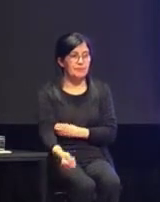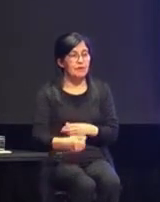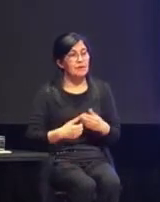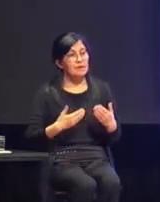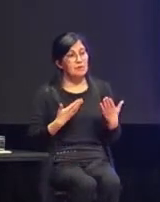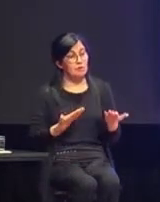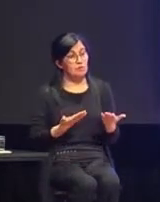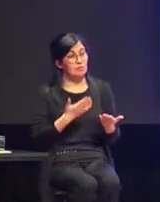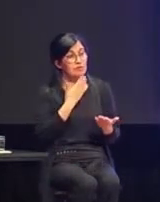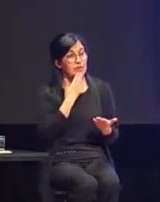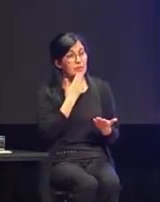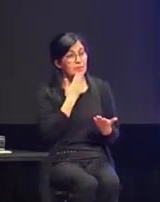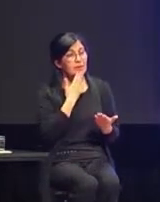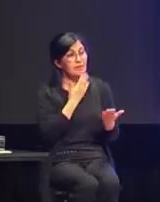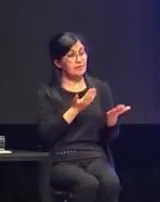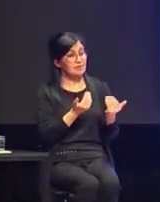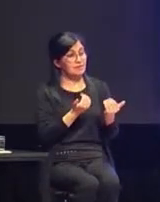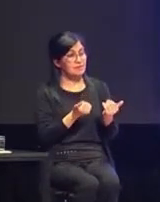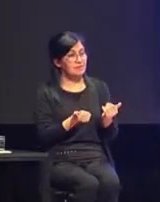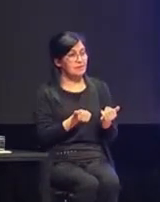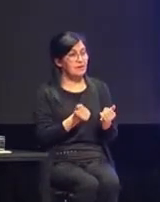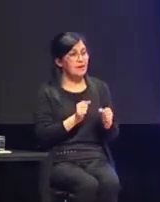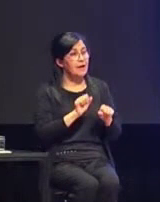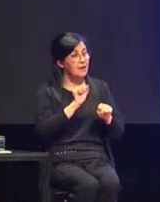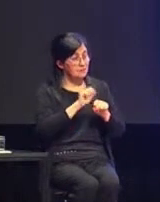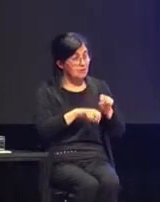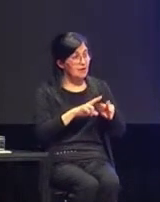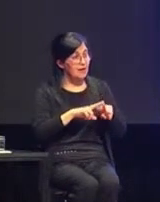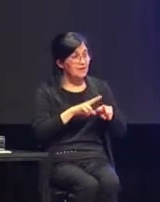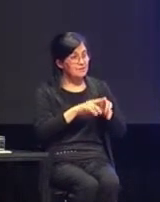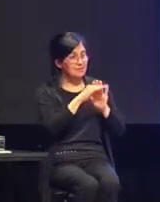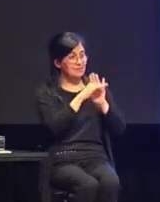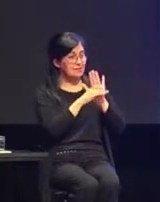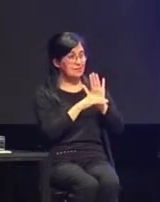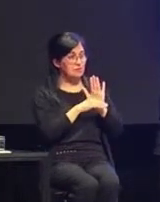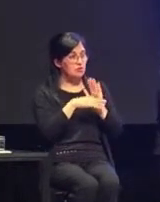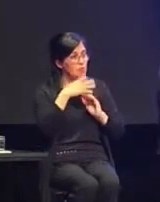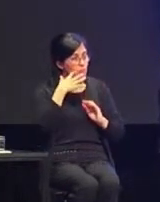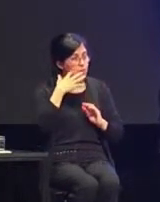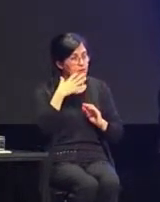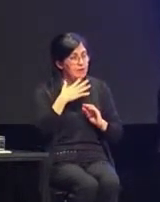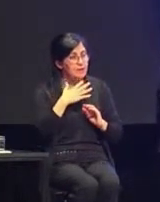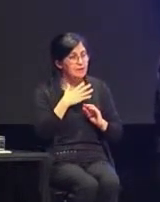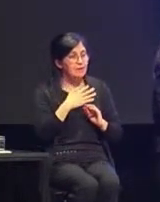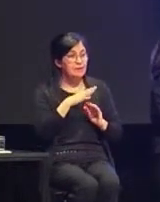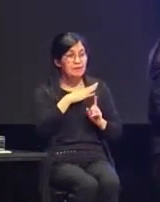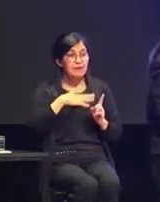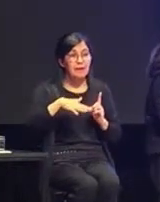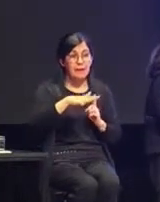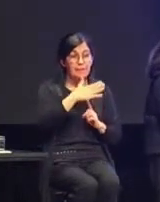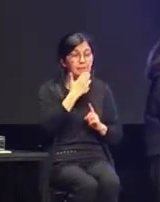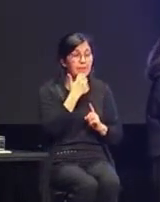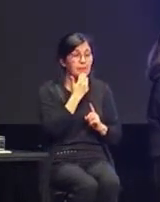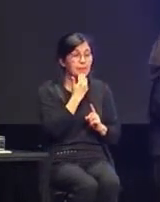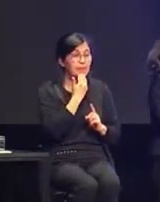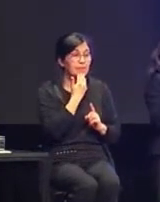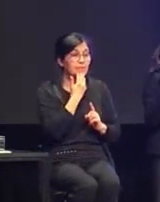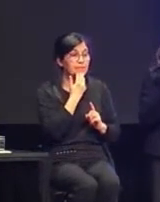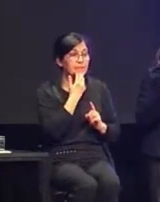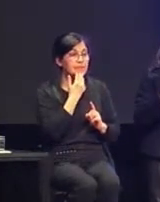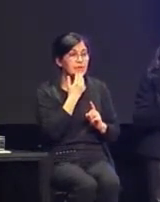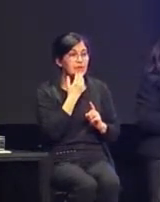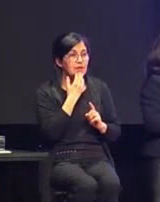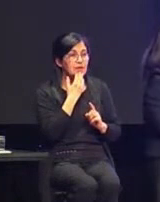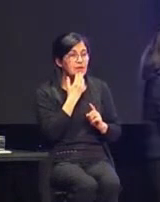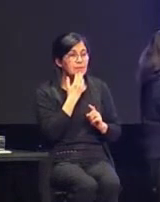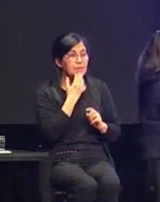Entonces necesitamos acercarnos a indicadores sensibles. El ámbito de la gestión clínica en la acreditación, lo más probable es que nos